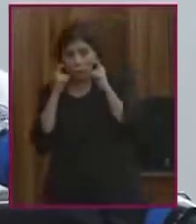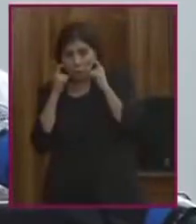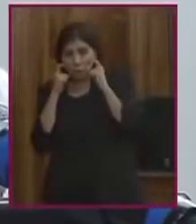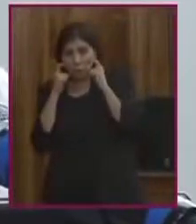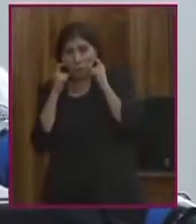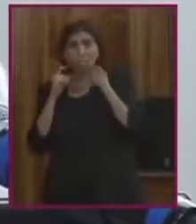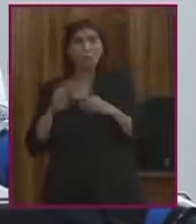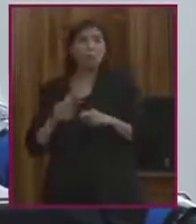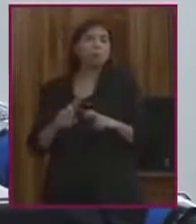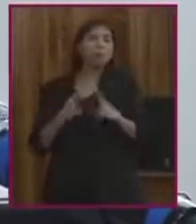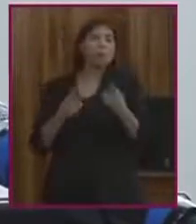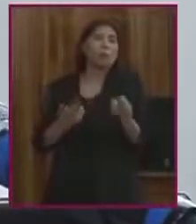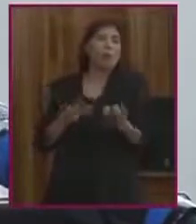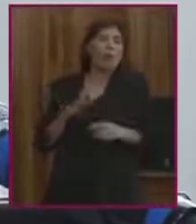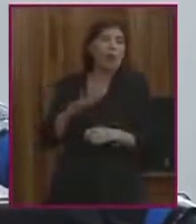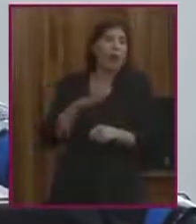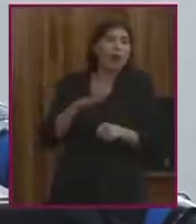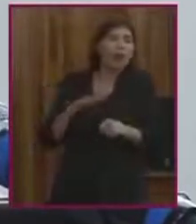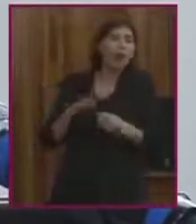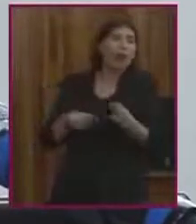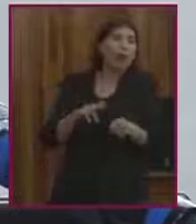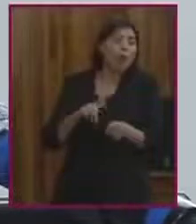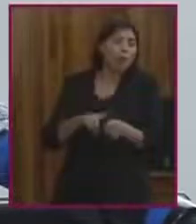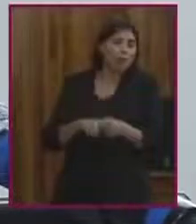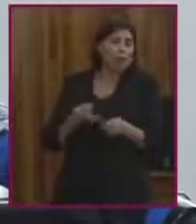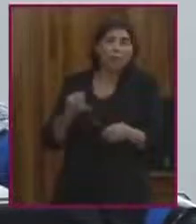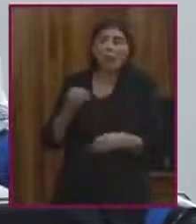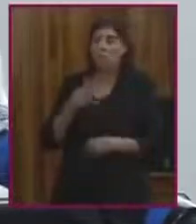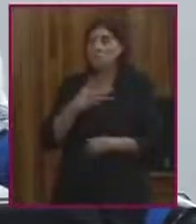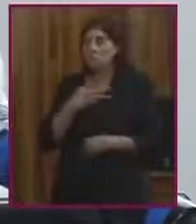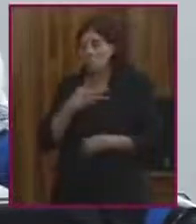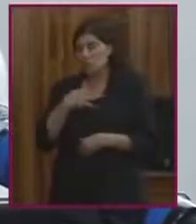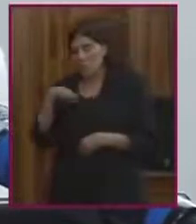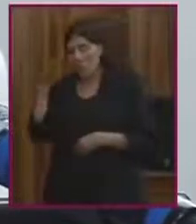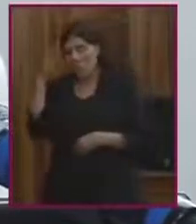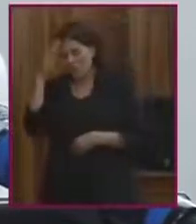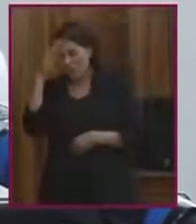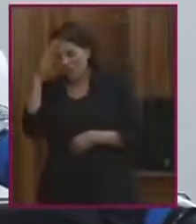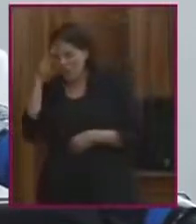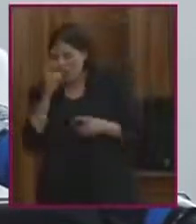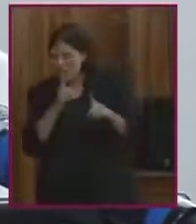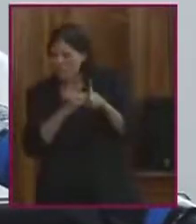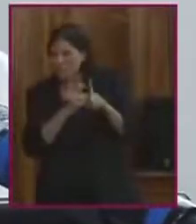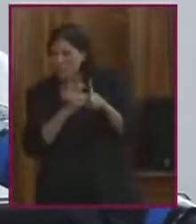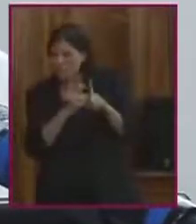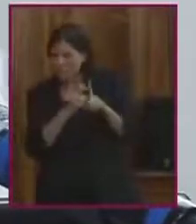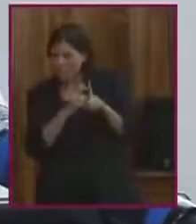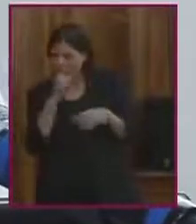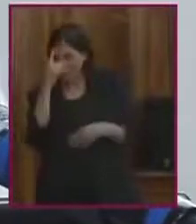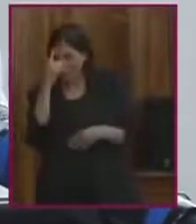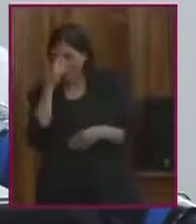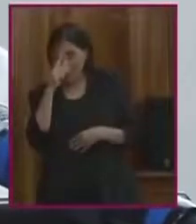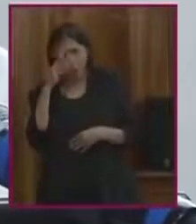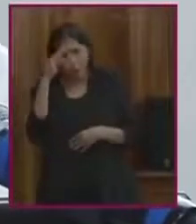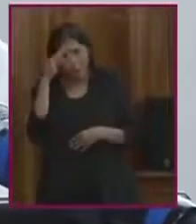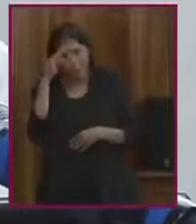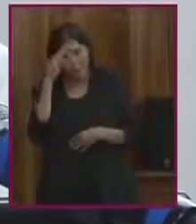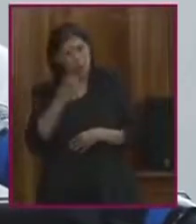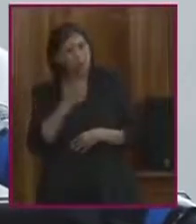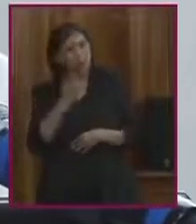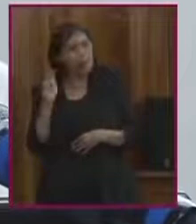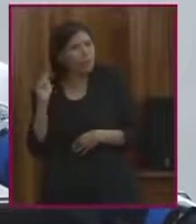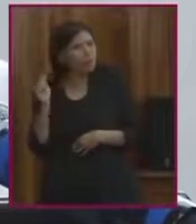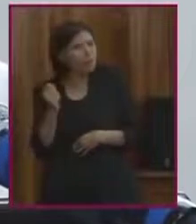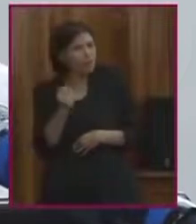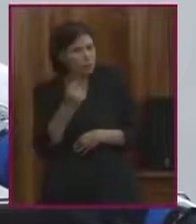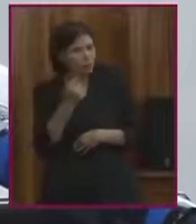de otra manera la cosa, a no tener un pensamiento crítico que nos lleve a pensar que lo que está en las tecnologías, lo que está en el